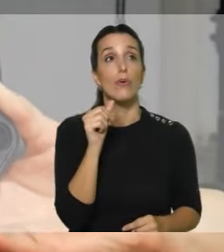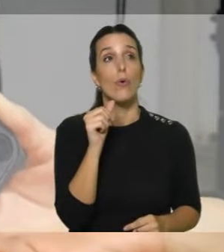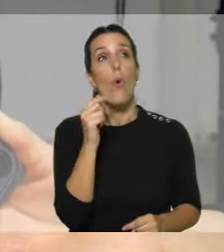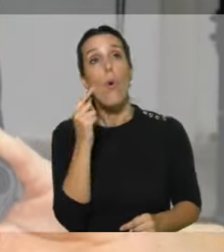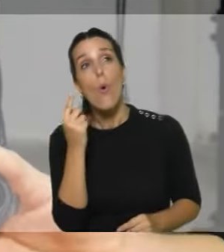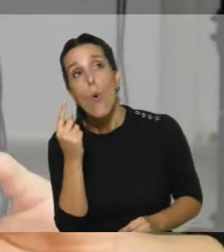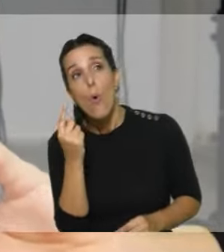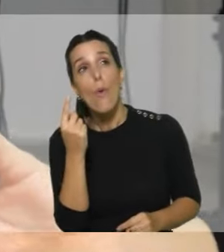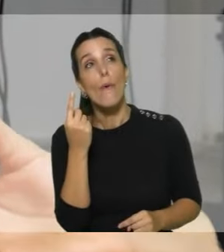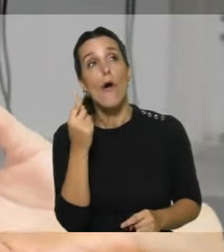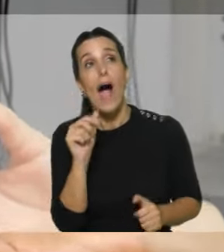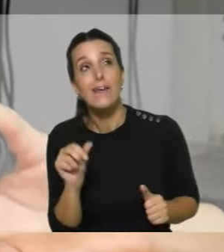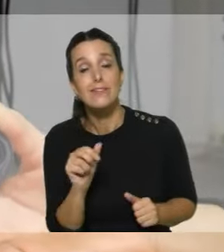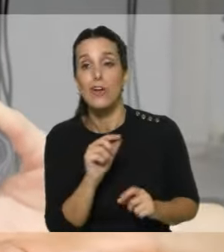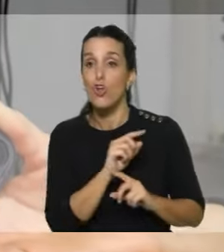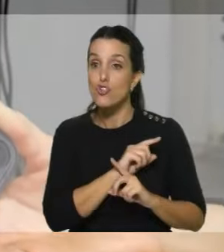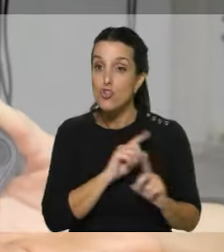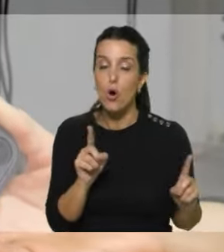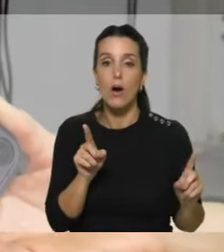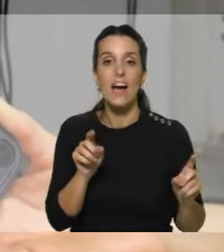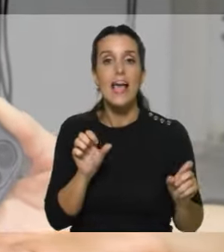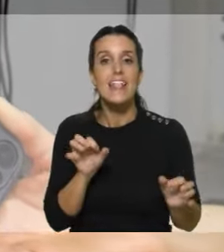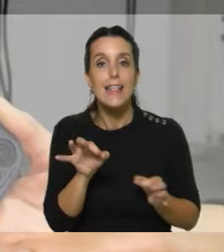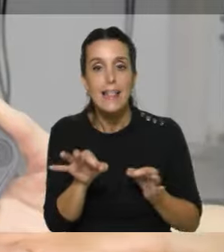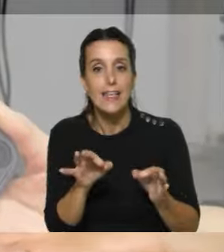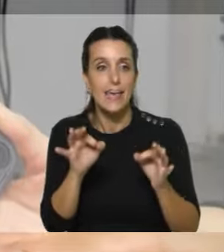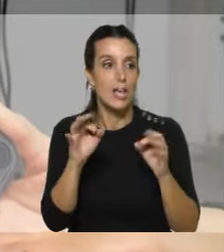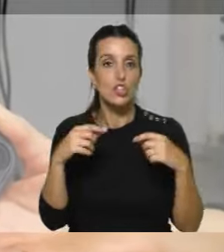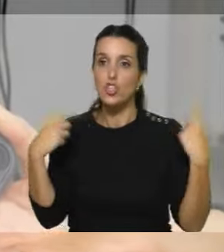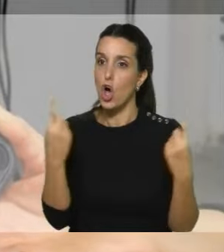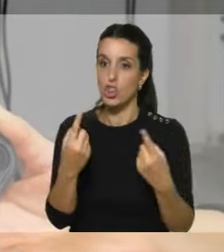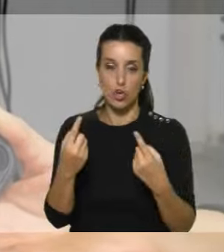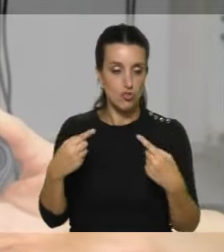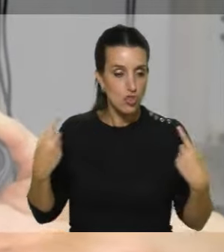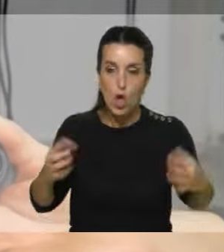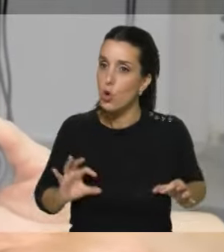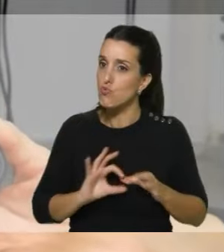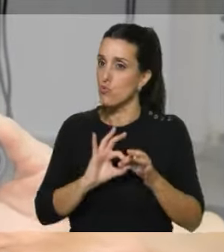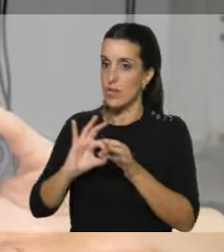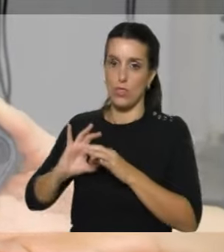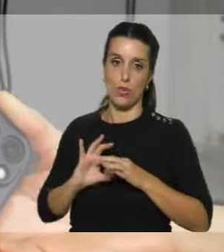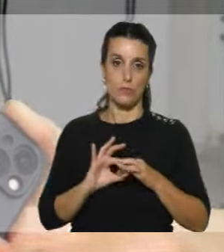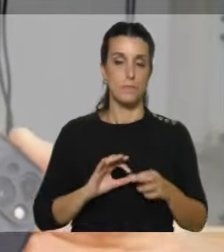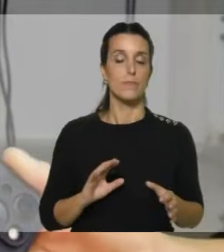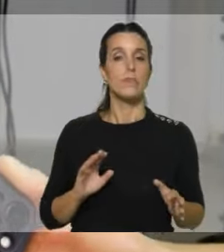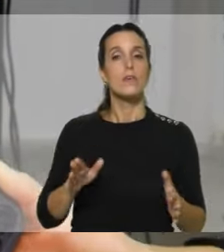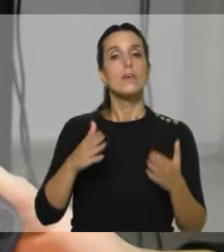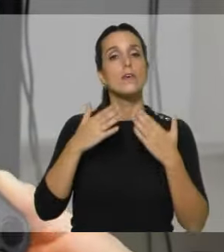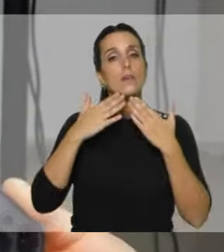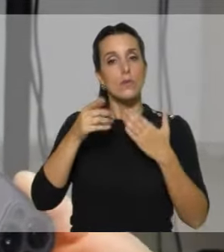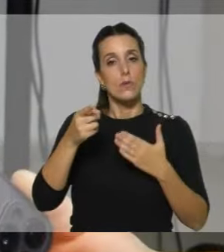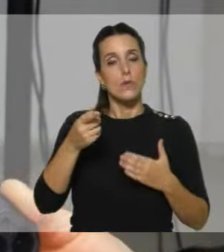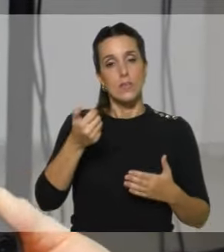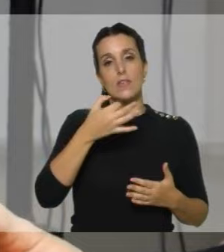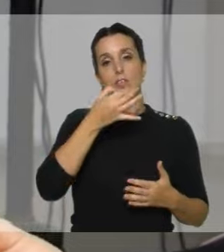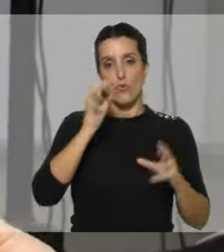en una acción, sino en una estrategia que tenemos que llevar adelante entre todas y todos los uruguayos. Usted hablaba recién de